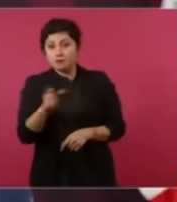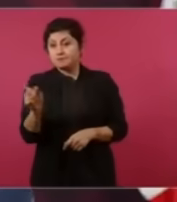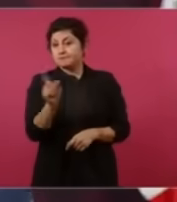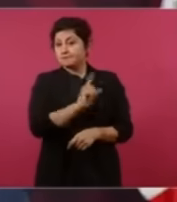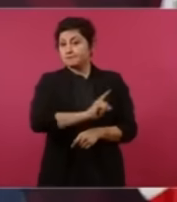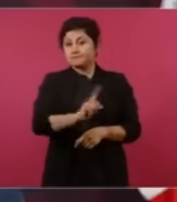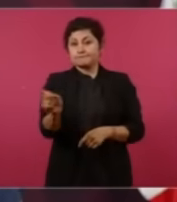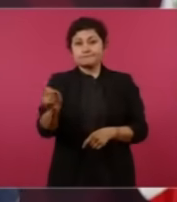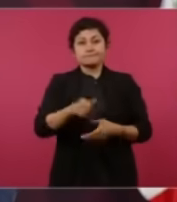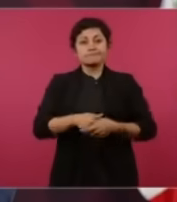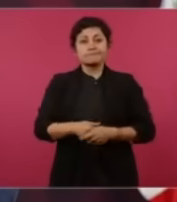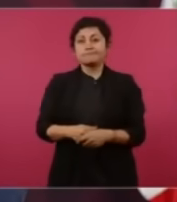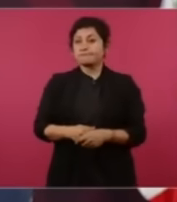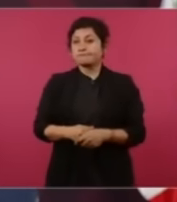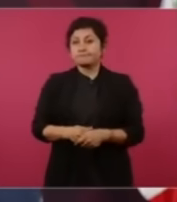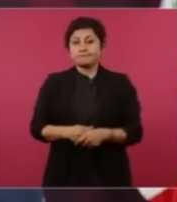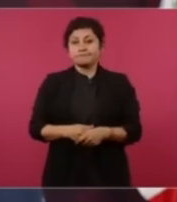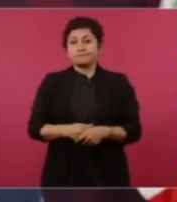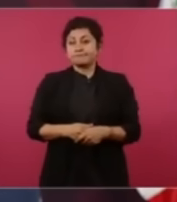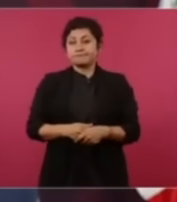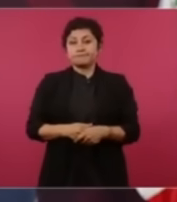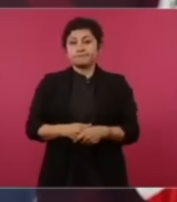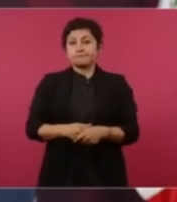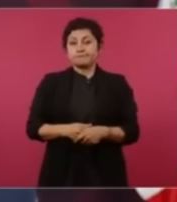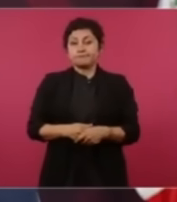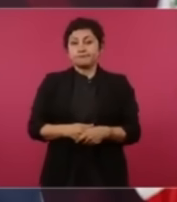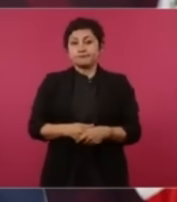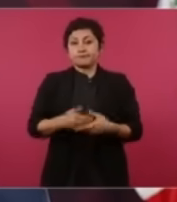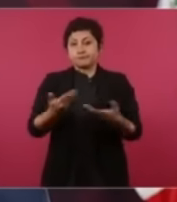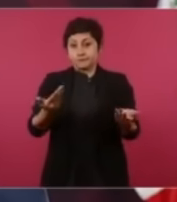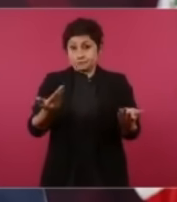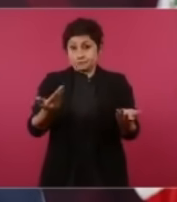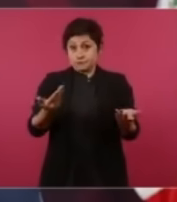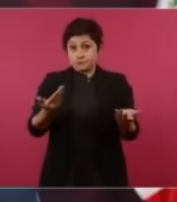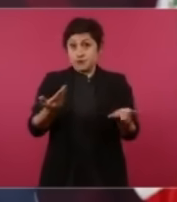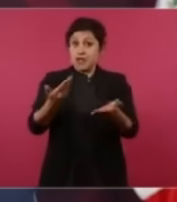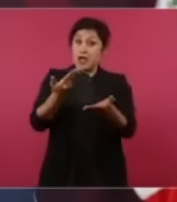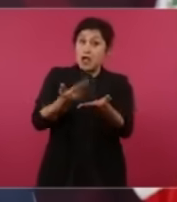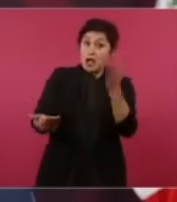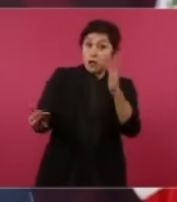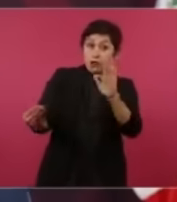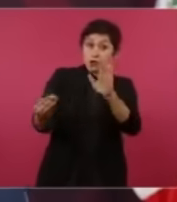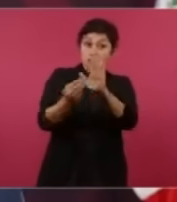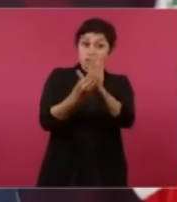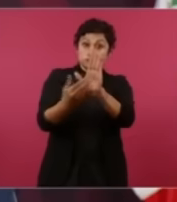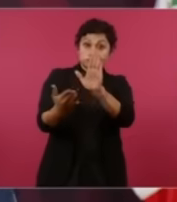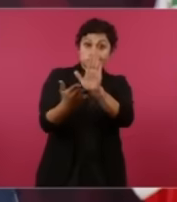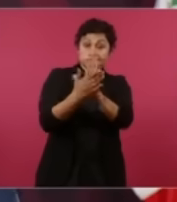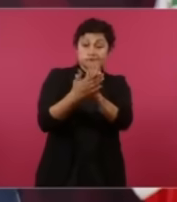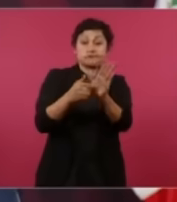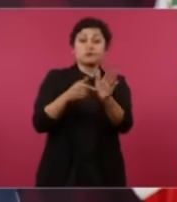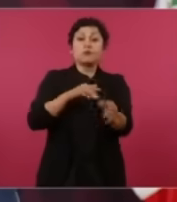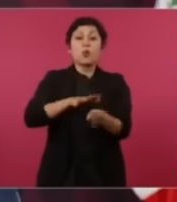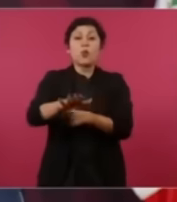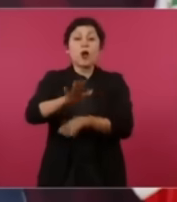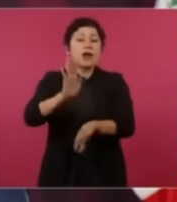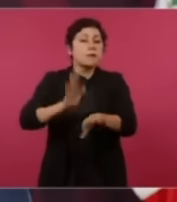que no esté en la agenda el bienestar del pueblo, que no esté en la